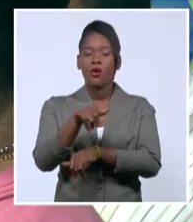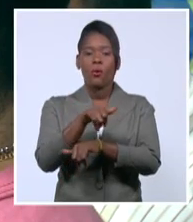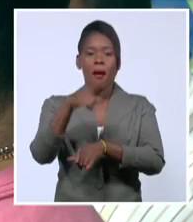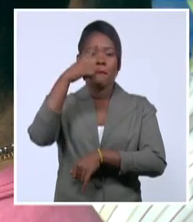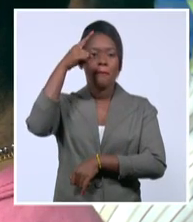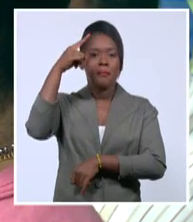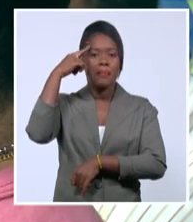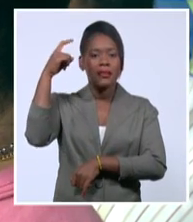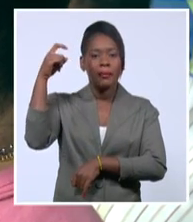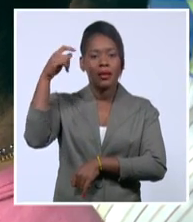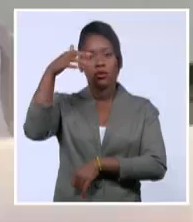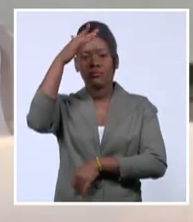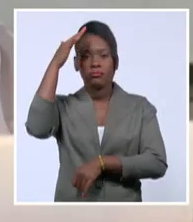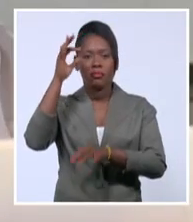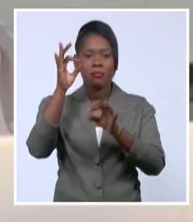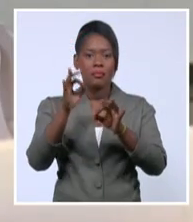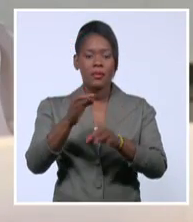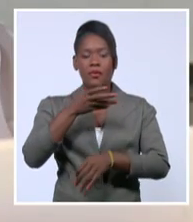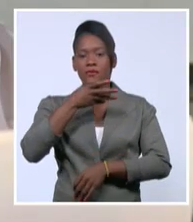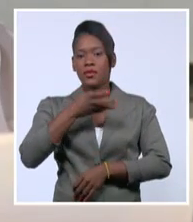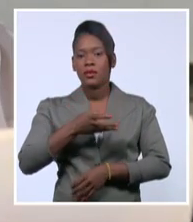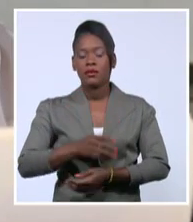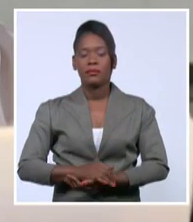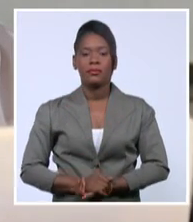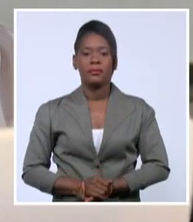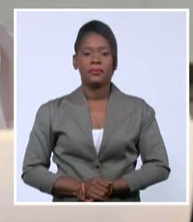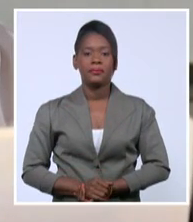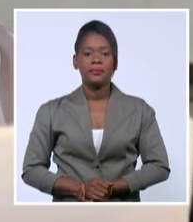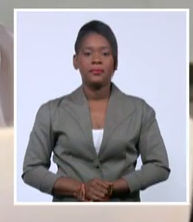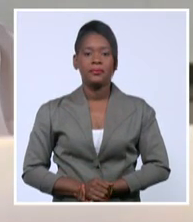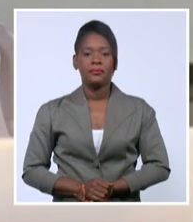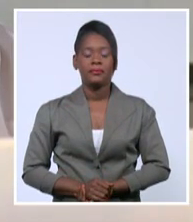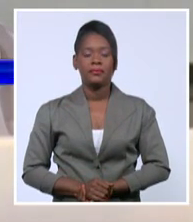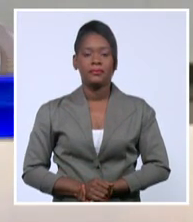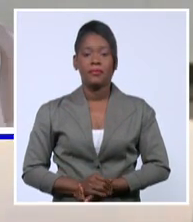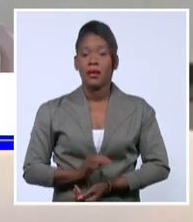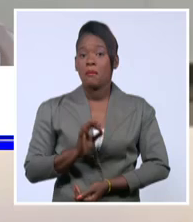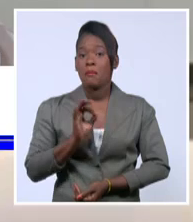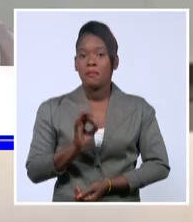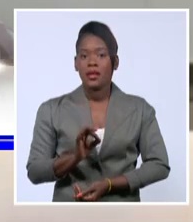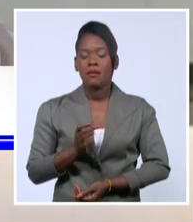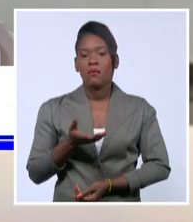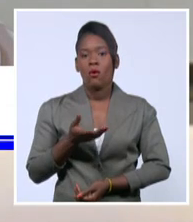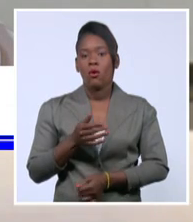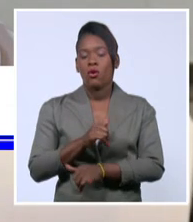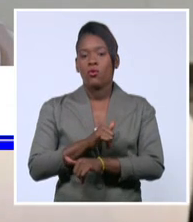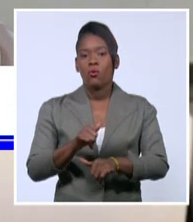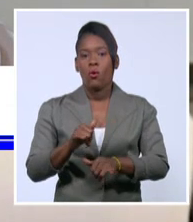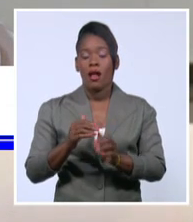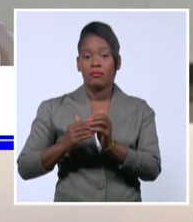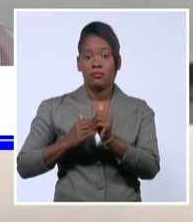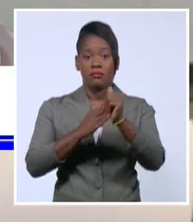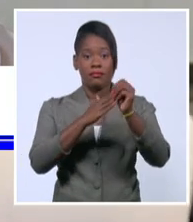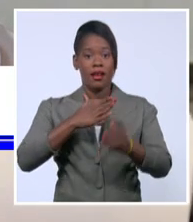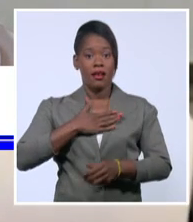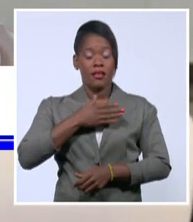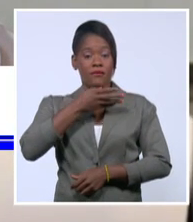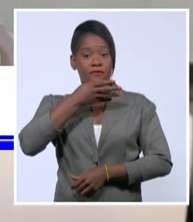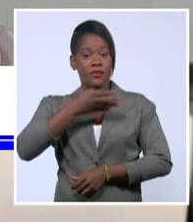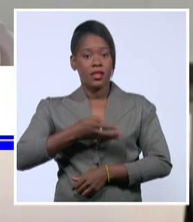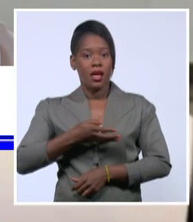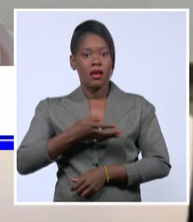sobre el deber y la solidaridad. Fue bajo el sabio y capaz liderazgo del comandante en